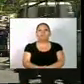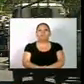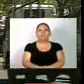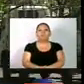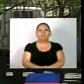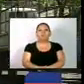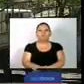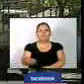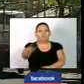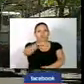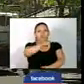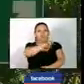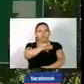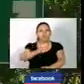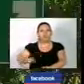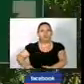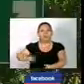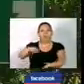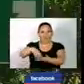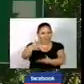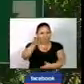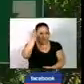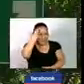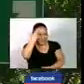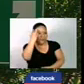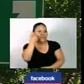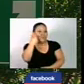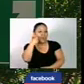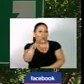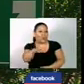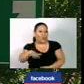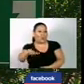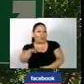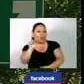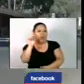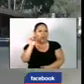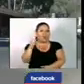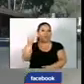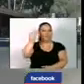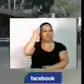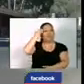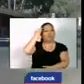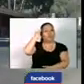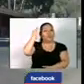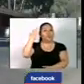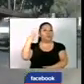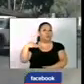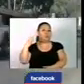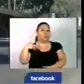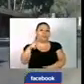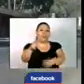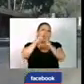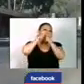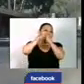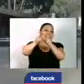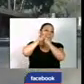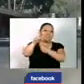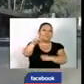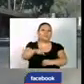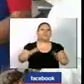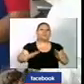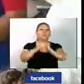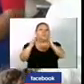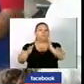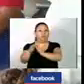pueblo salvadoreño ya se ubicó verdad estamos en las tradicionales carnitas de San Vicente